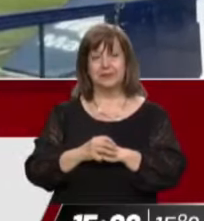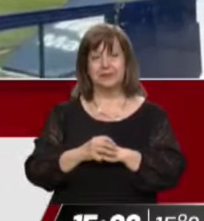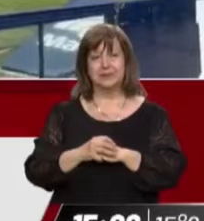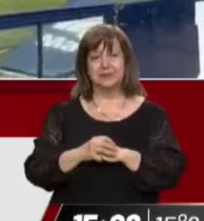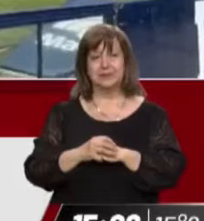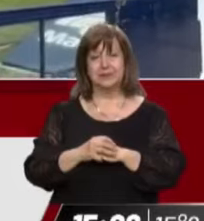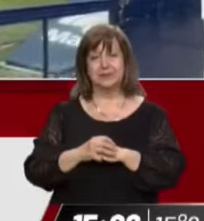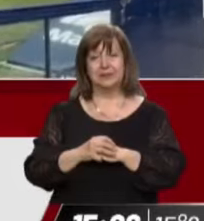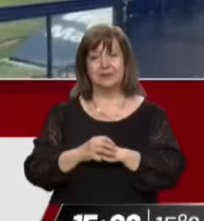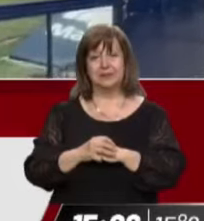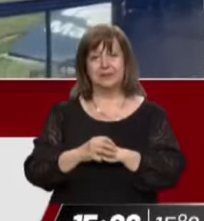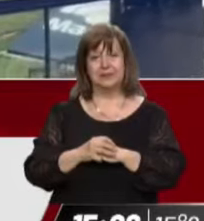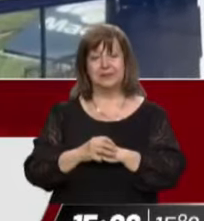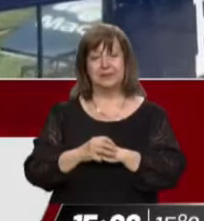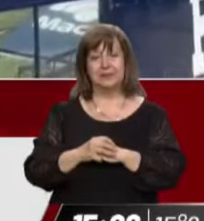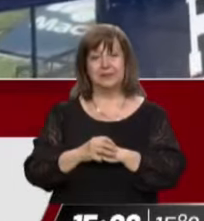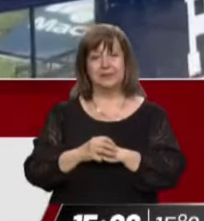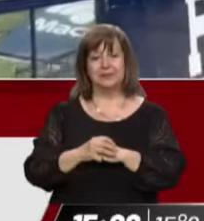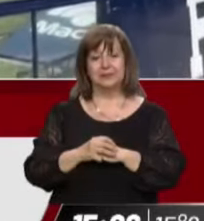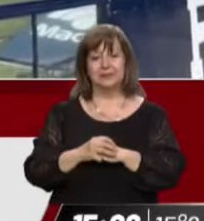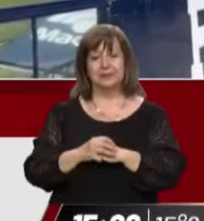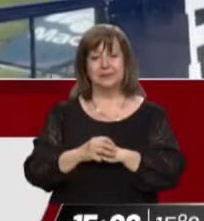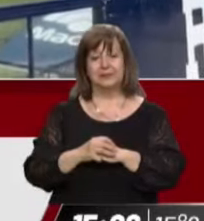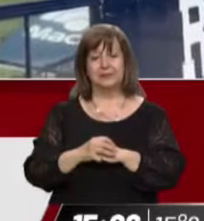Acá están más flojitos, vamos arriba, ¿eh?